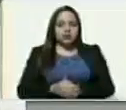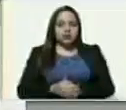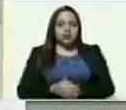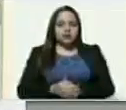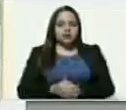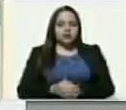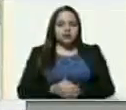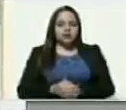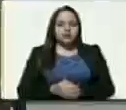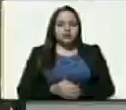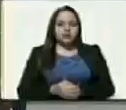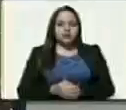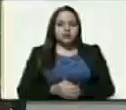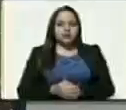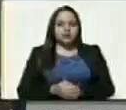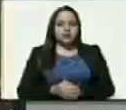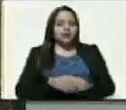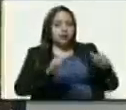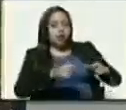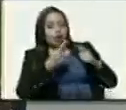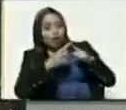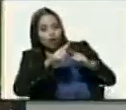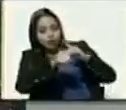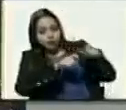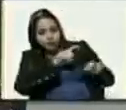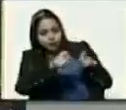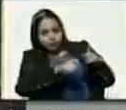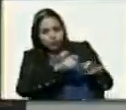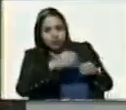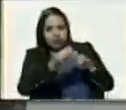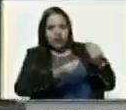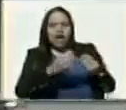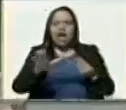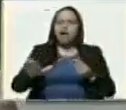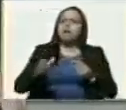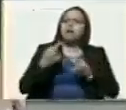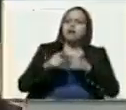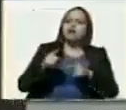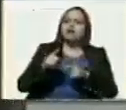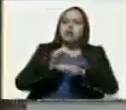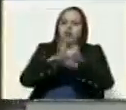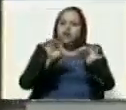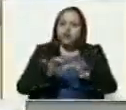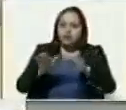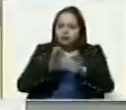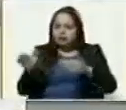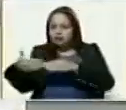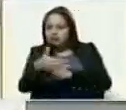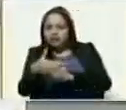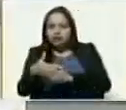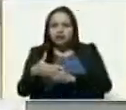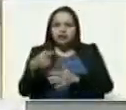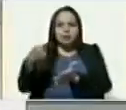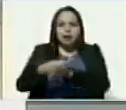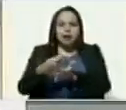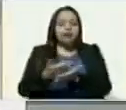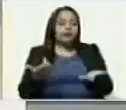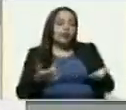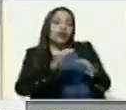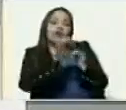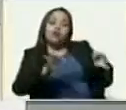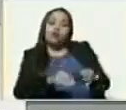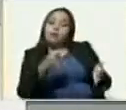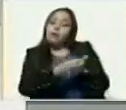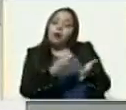controlarlo. Claro. Por acá tenemos otra de... Pero eso sería una forma de evadir. Son mecanismos de pago que